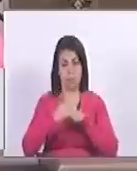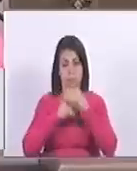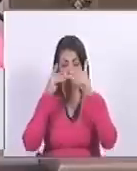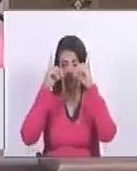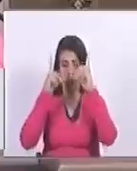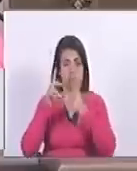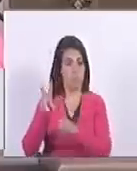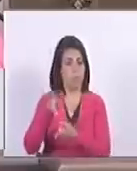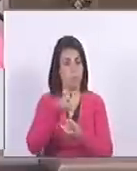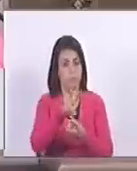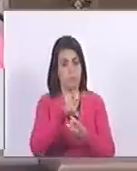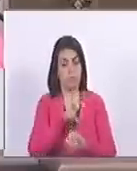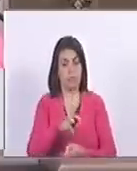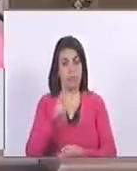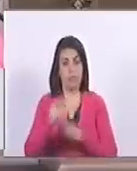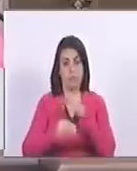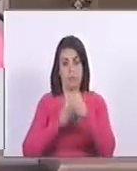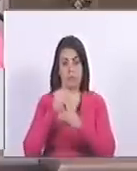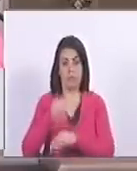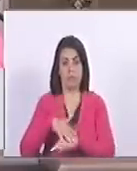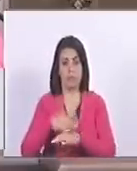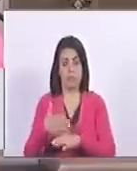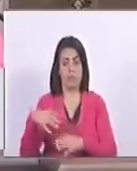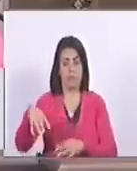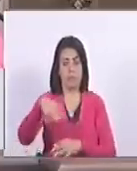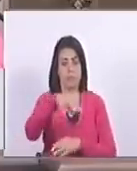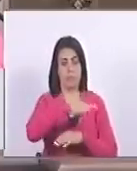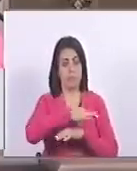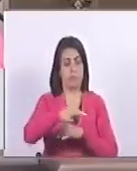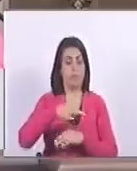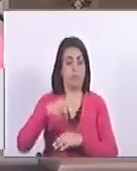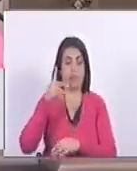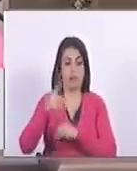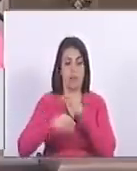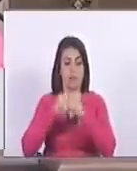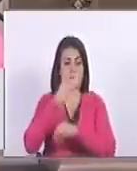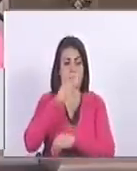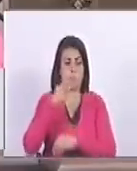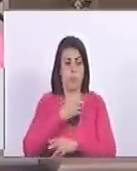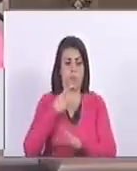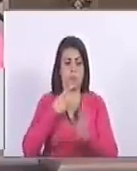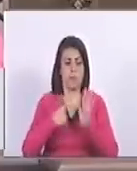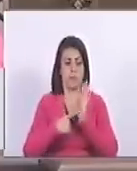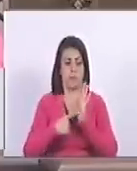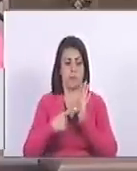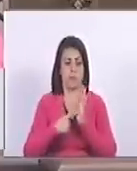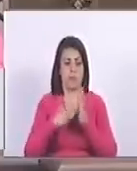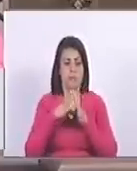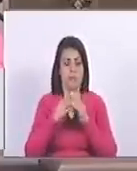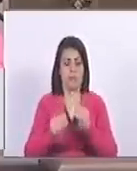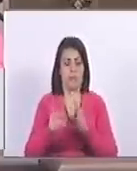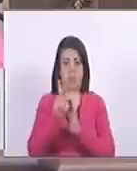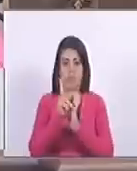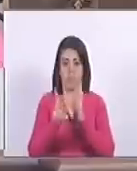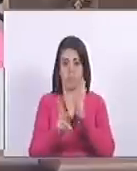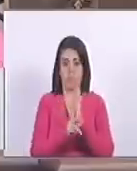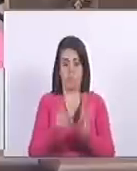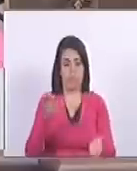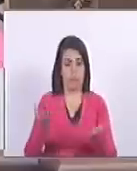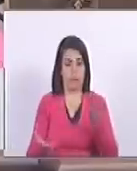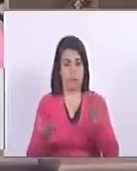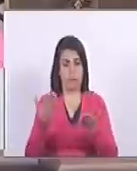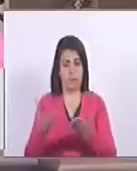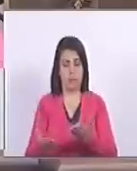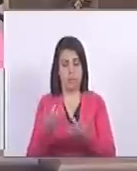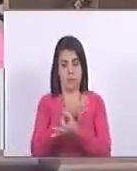potestades tributarias que corresponden a los estados y municipios deberá garantizar el cumplimiento del principio de eficiencia